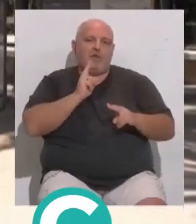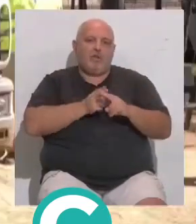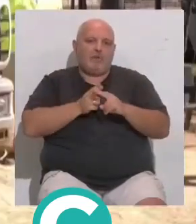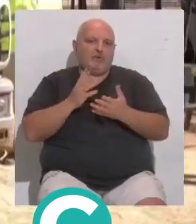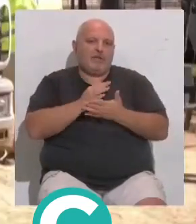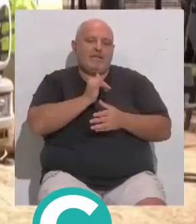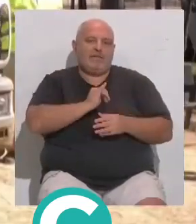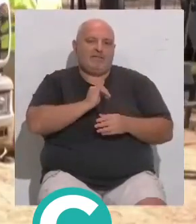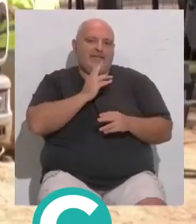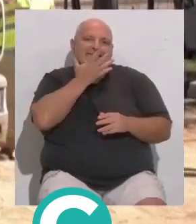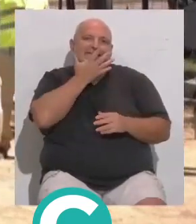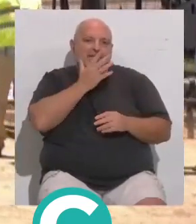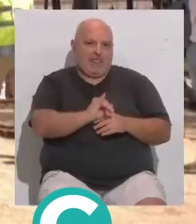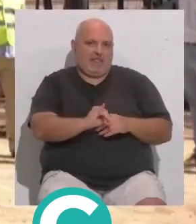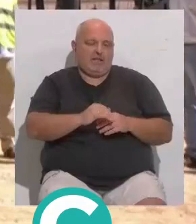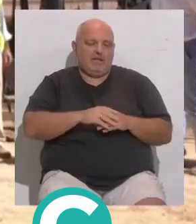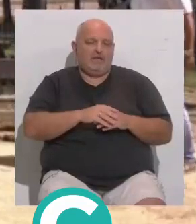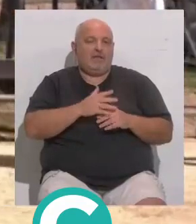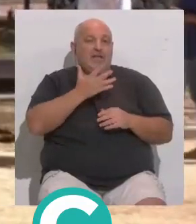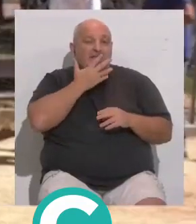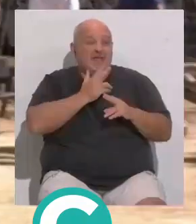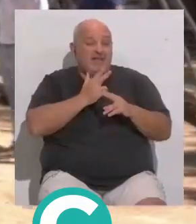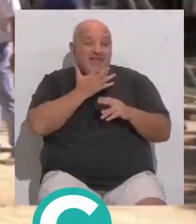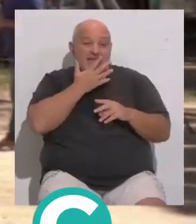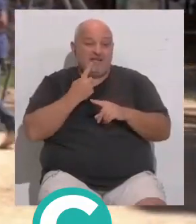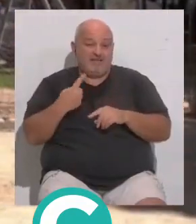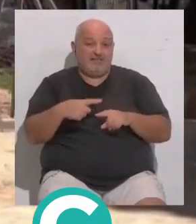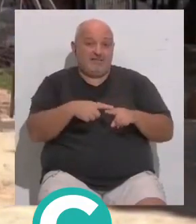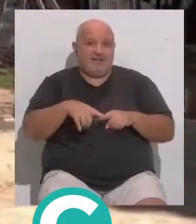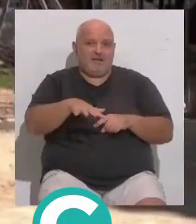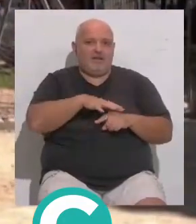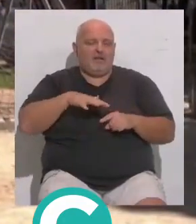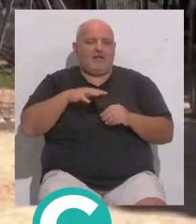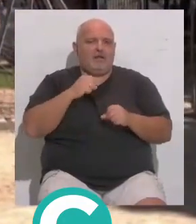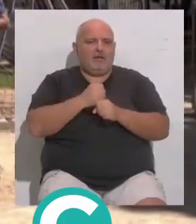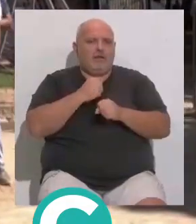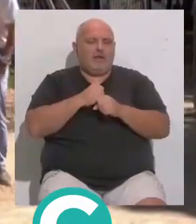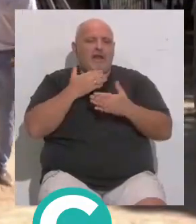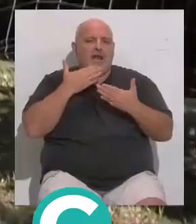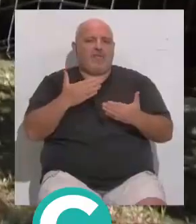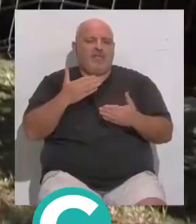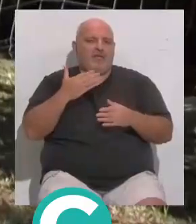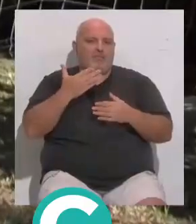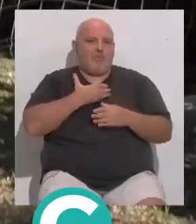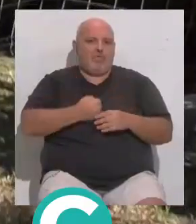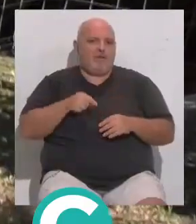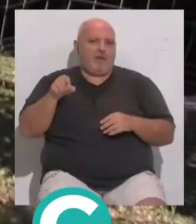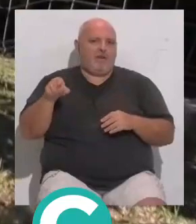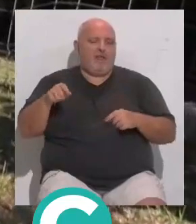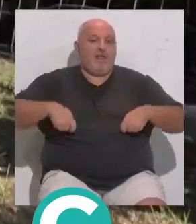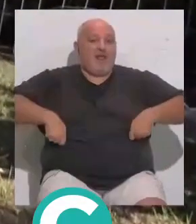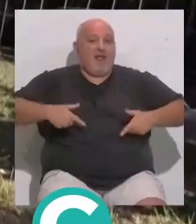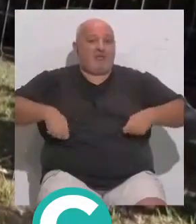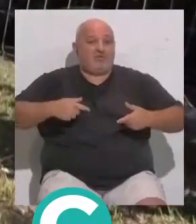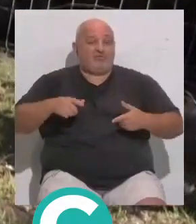identificación. Todo este proceso de identificación de restos y elección de la ubicación se ha estado llevando a cabo por parte municipal, pero los gastos,